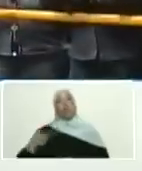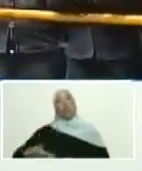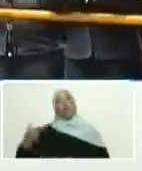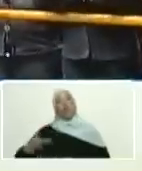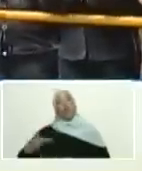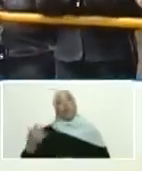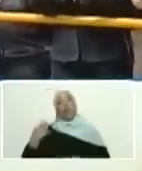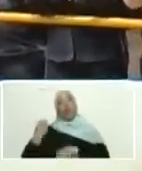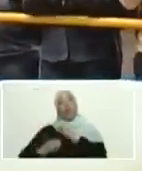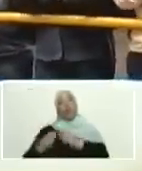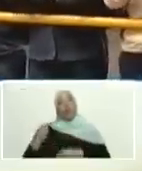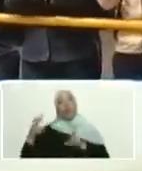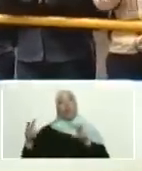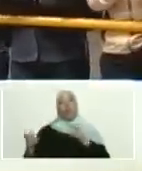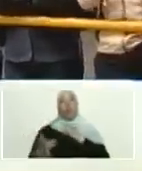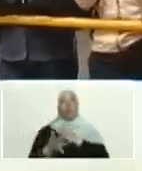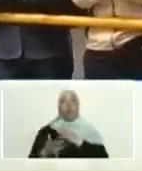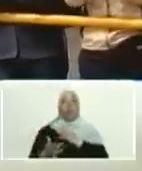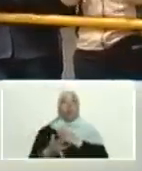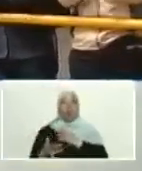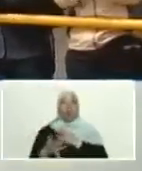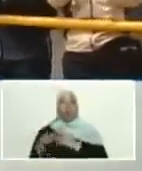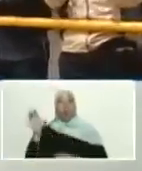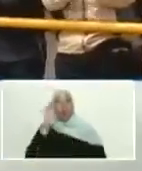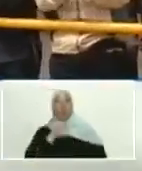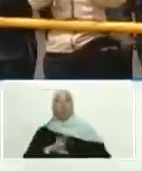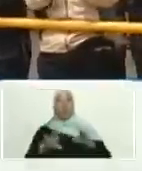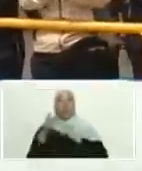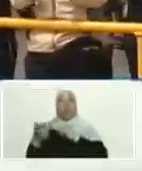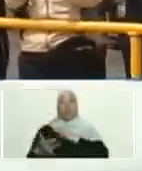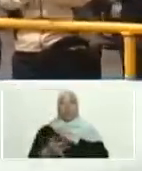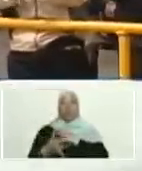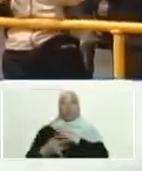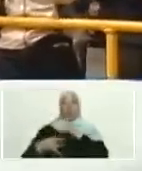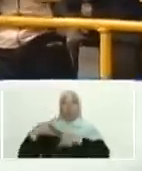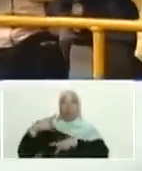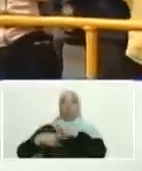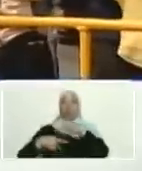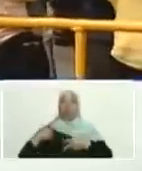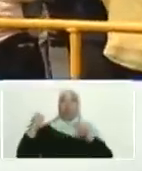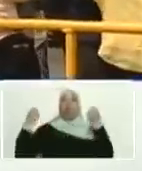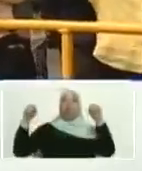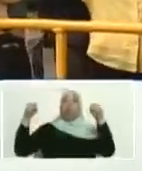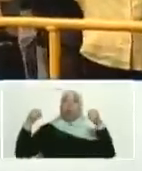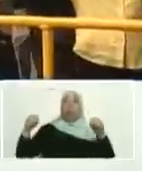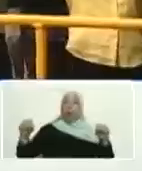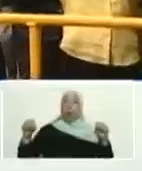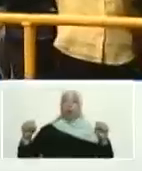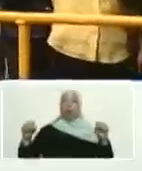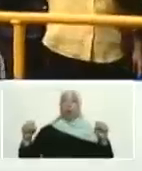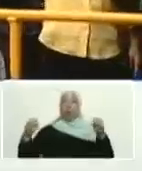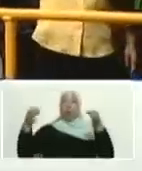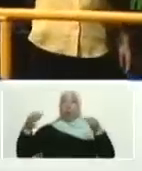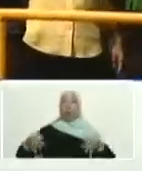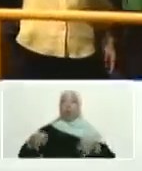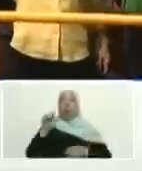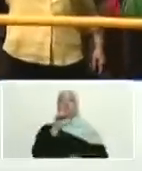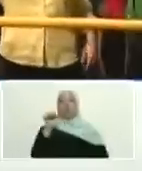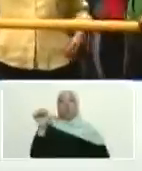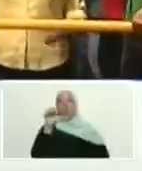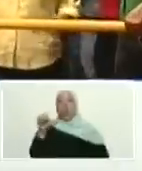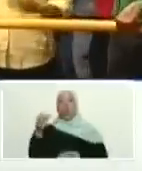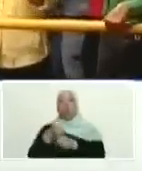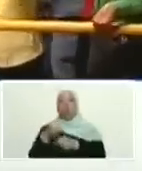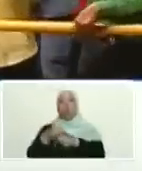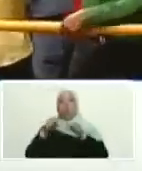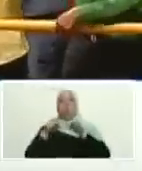hablado, creación de la mesa técnica de ciencia y tecnología para productos prácticos, concretos, semanales,